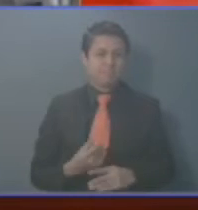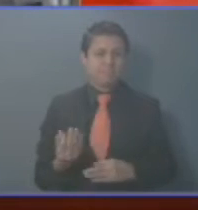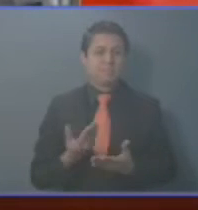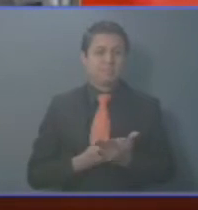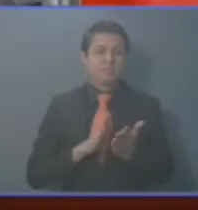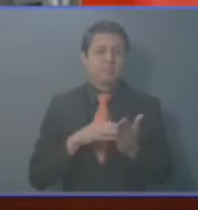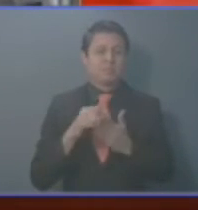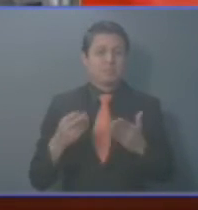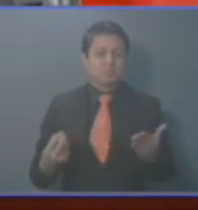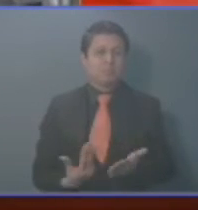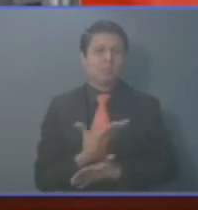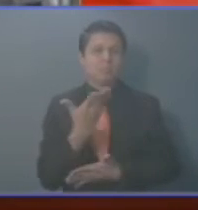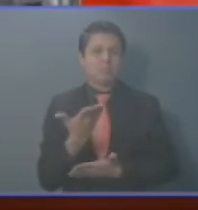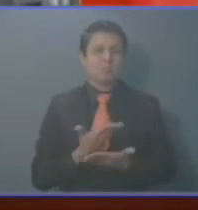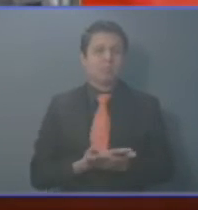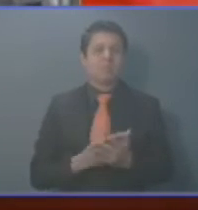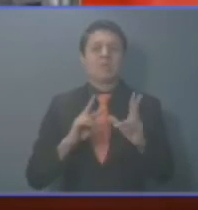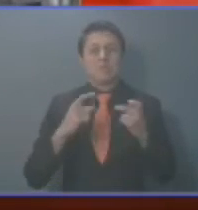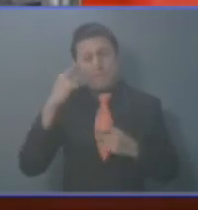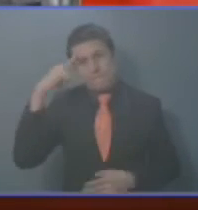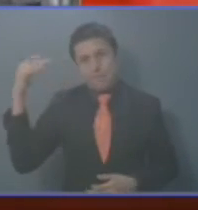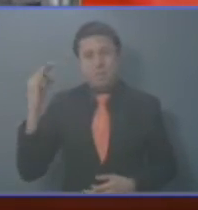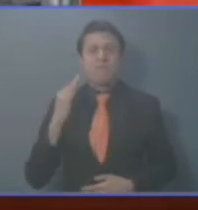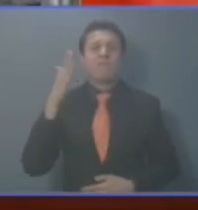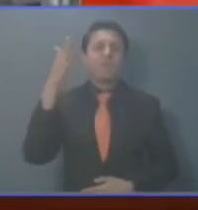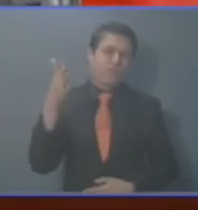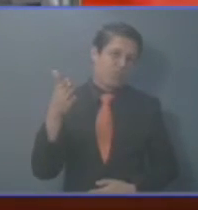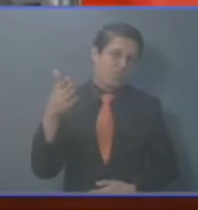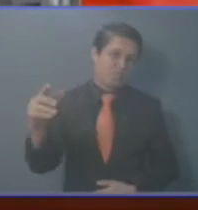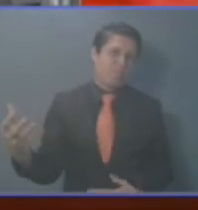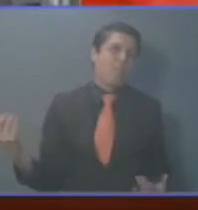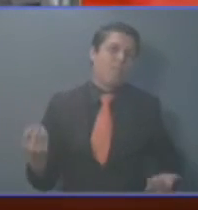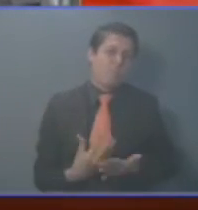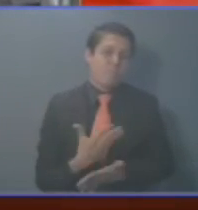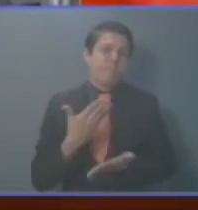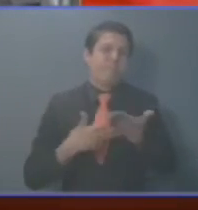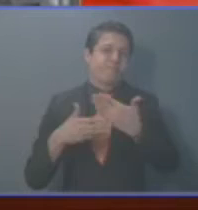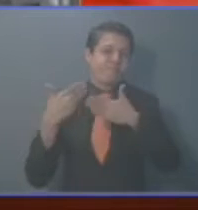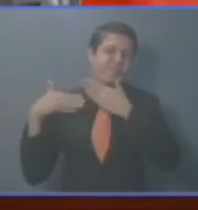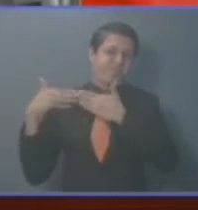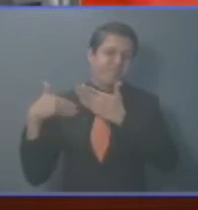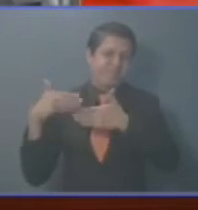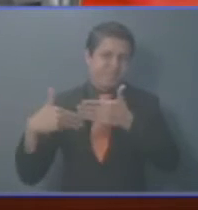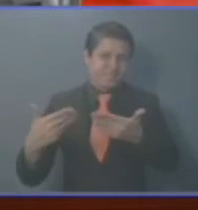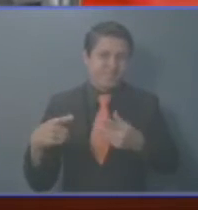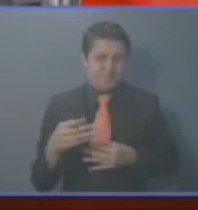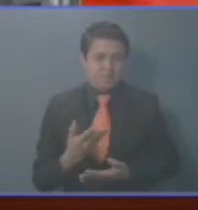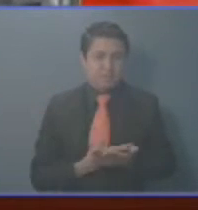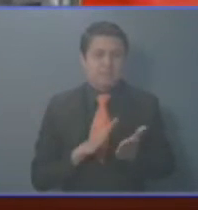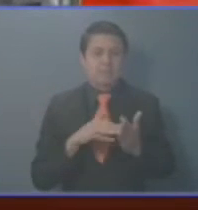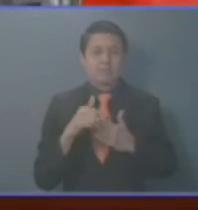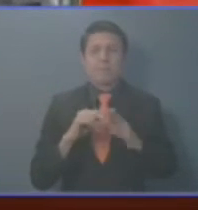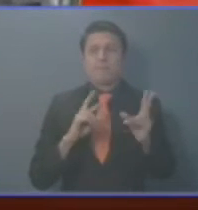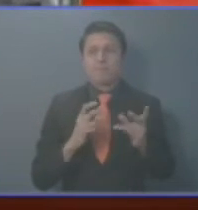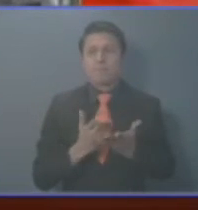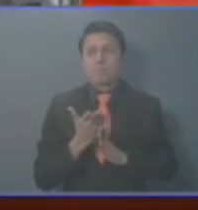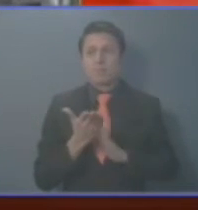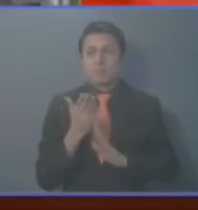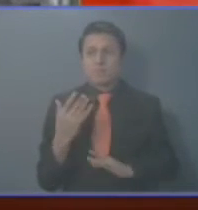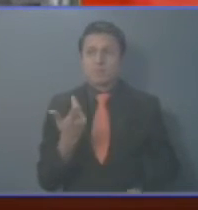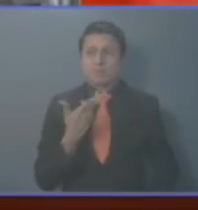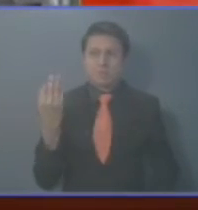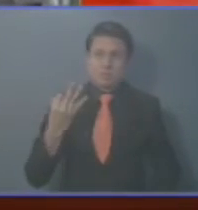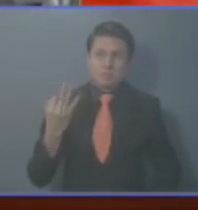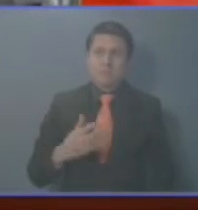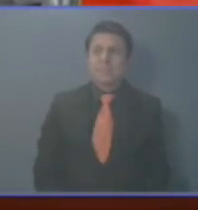plan educativo que incluya políticas de largo plazo acordes a las nuevas exigencias mundiales y al modelo de desarrollo que el país